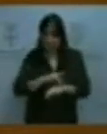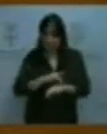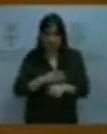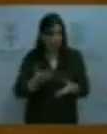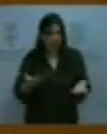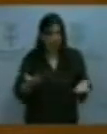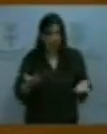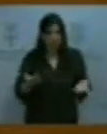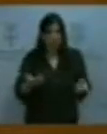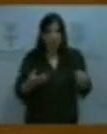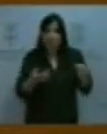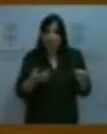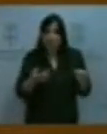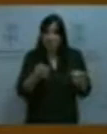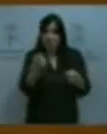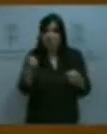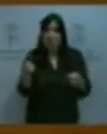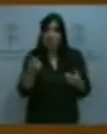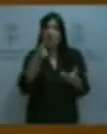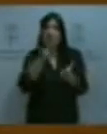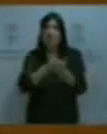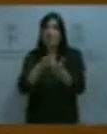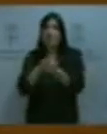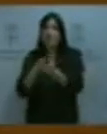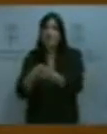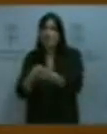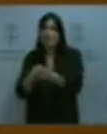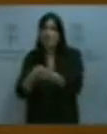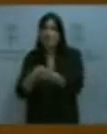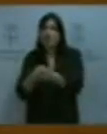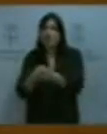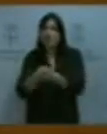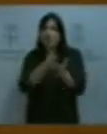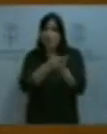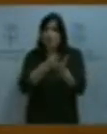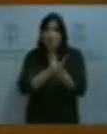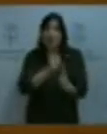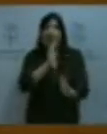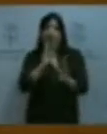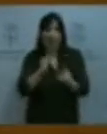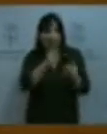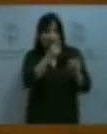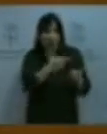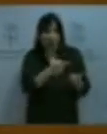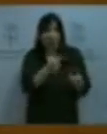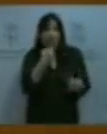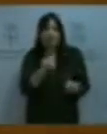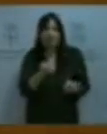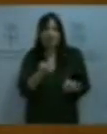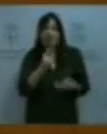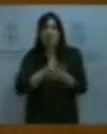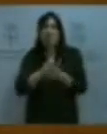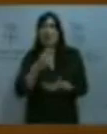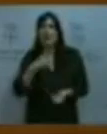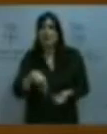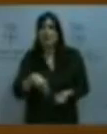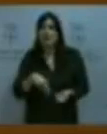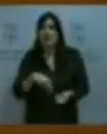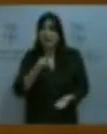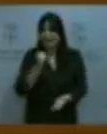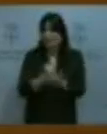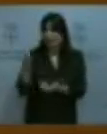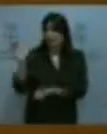paga o quién les abona los daños que usted dice que son pícaros? ¿El Banco Central Europeo o la consejería que usted dirige?